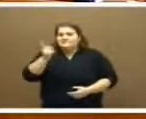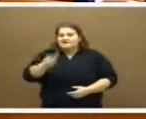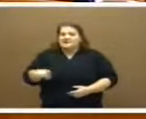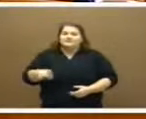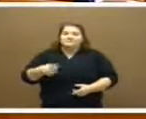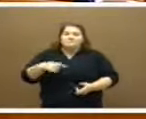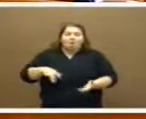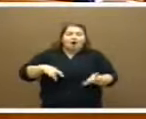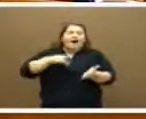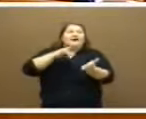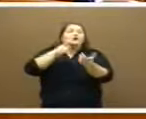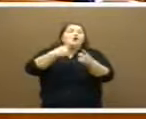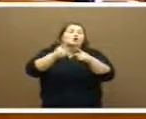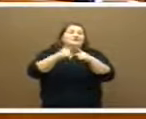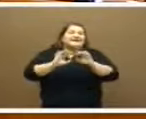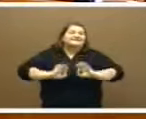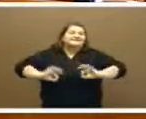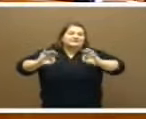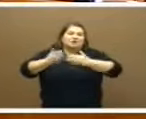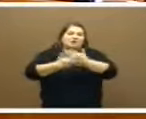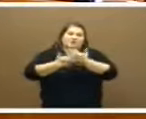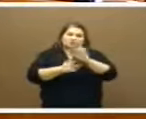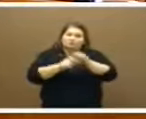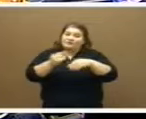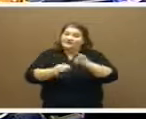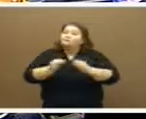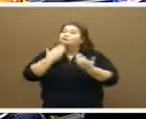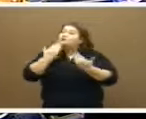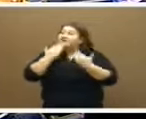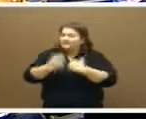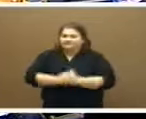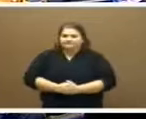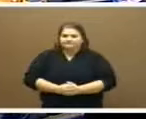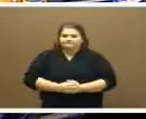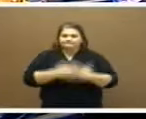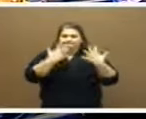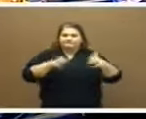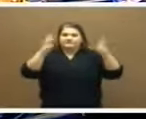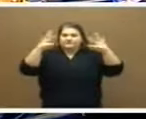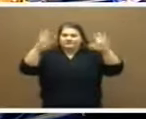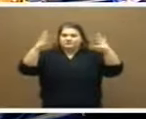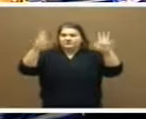los hechos concretos que desarrolla el Gobierno de Extremadura en este caso. Muchas gracias.